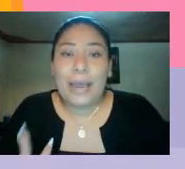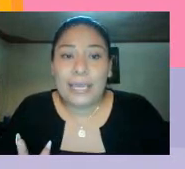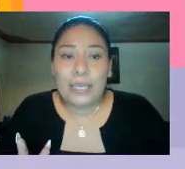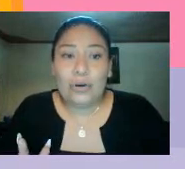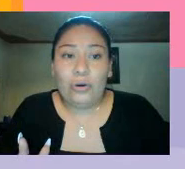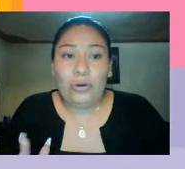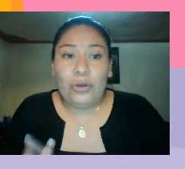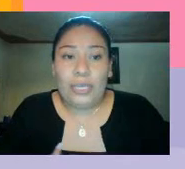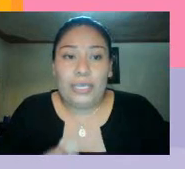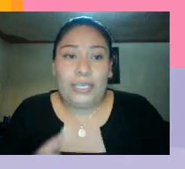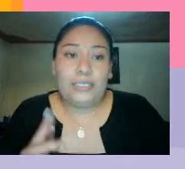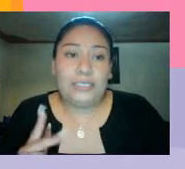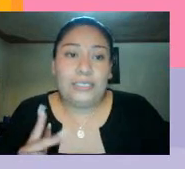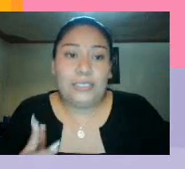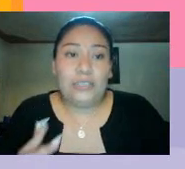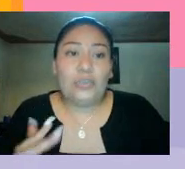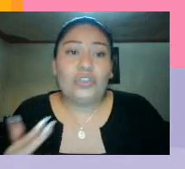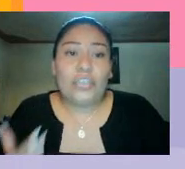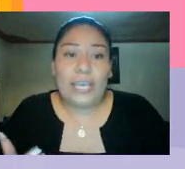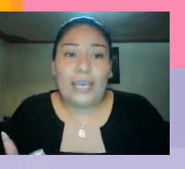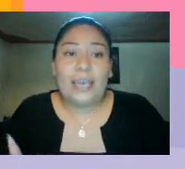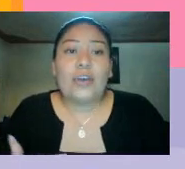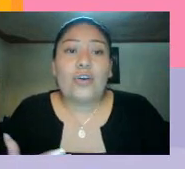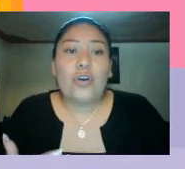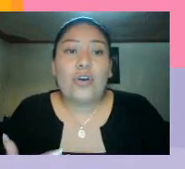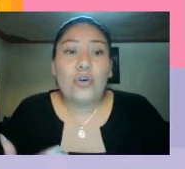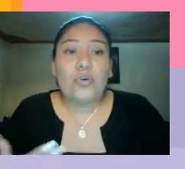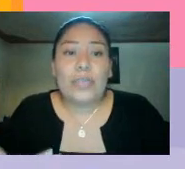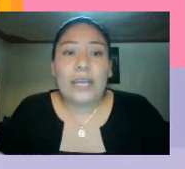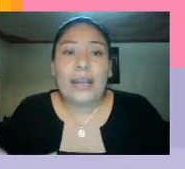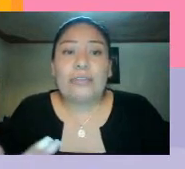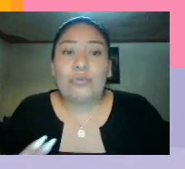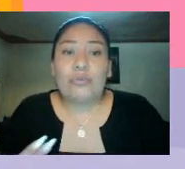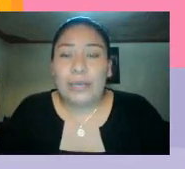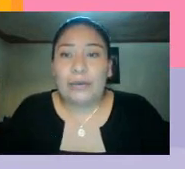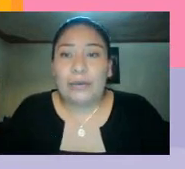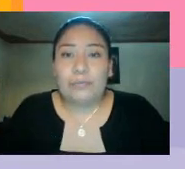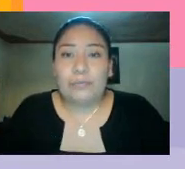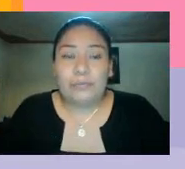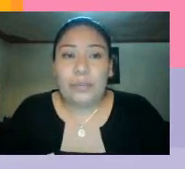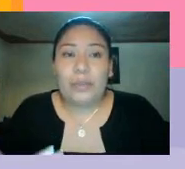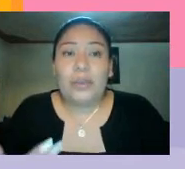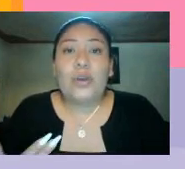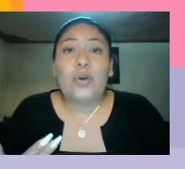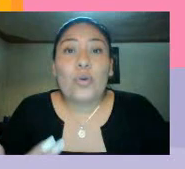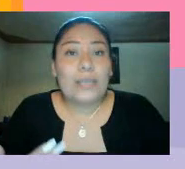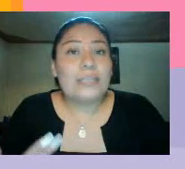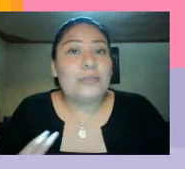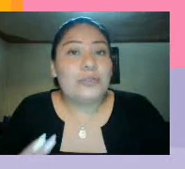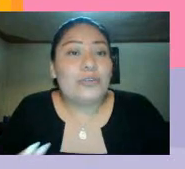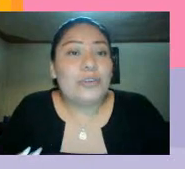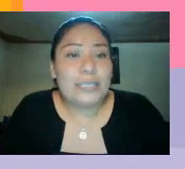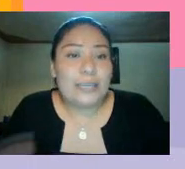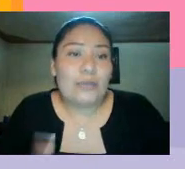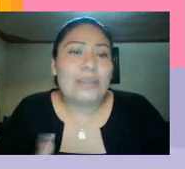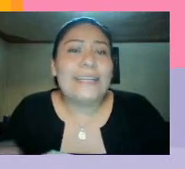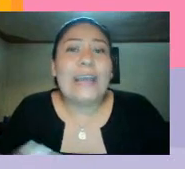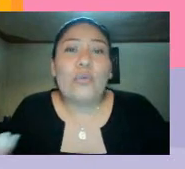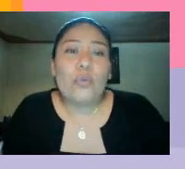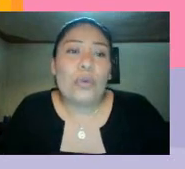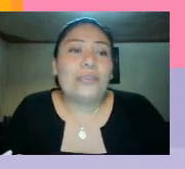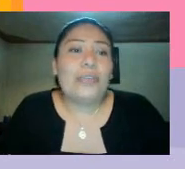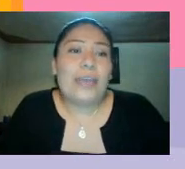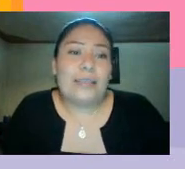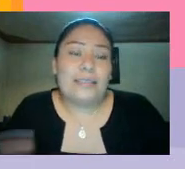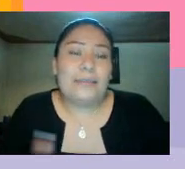cofre mágico. Inciso C. ¿Cómo cuidar a tu perro? ¿Cuál es la opción correcta? ¿Cuál sería